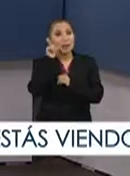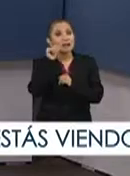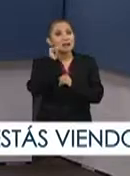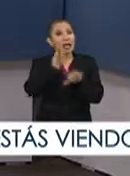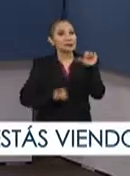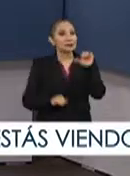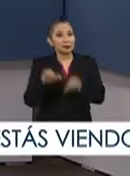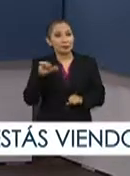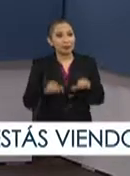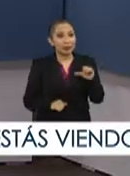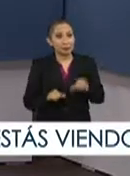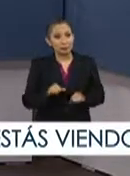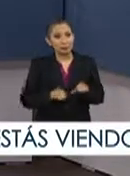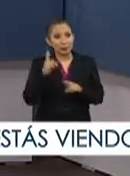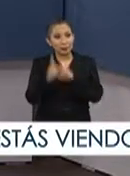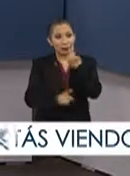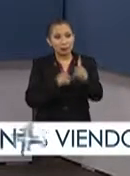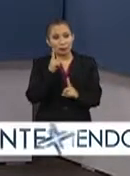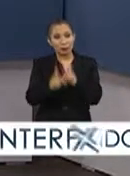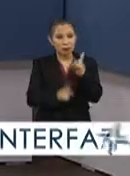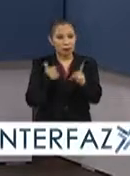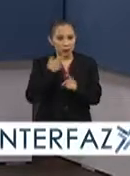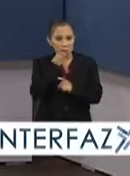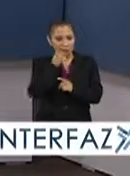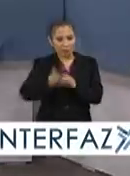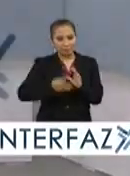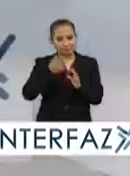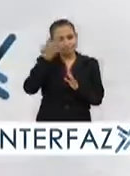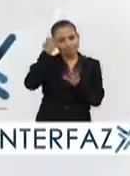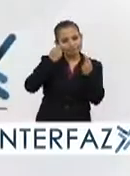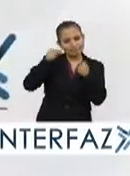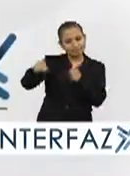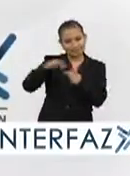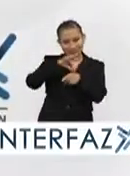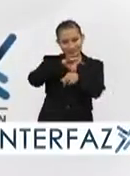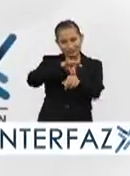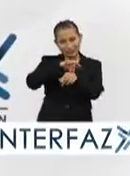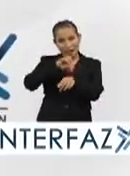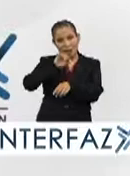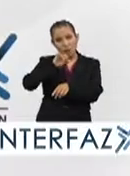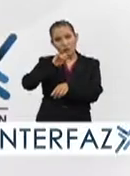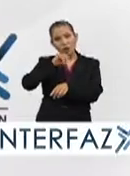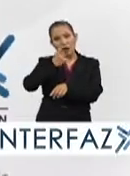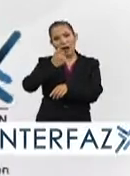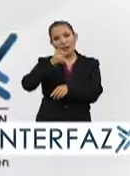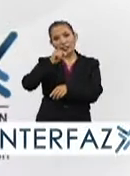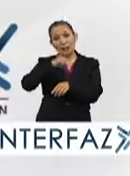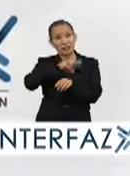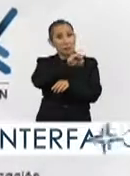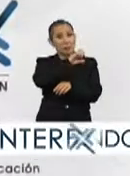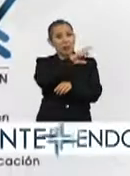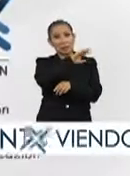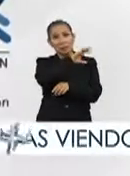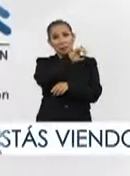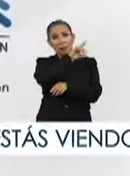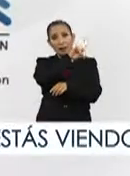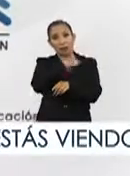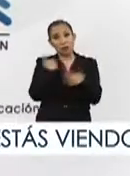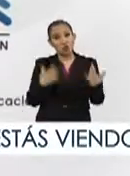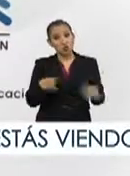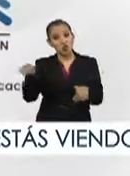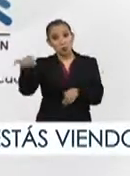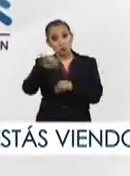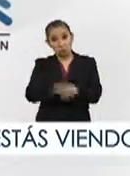mañana las actividades deportivas que, como hemos podido aprender de la mano de Eduardo Gaitán y de Omar Cepeda, son